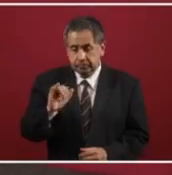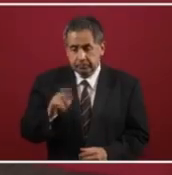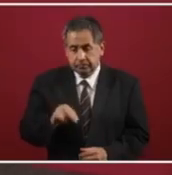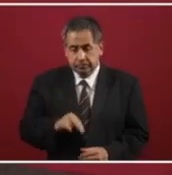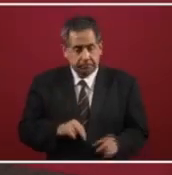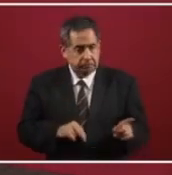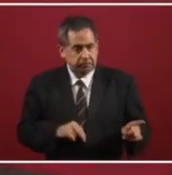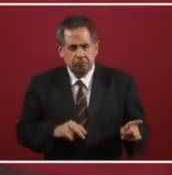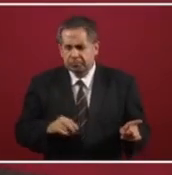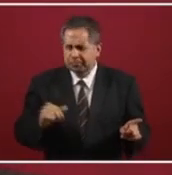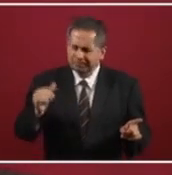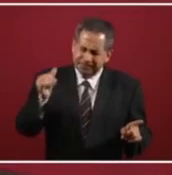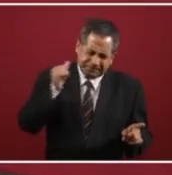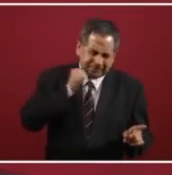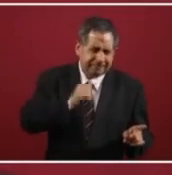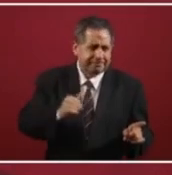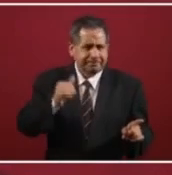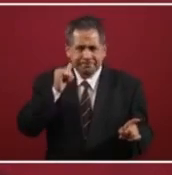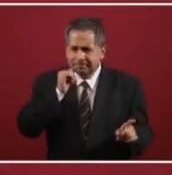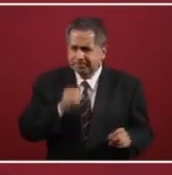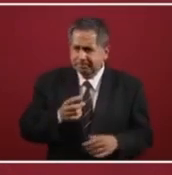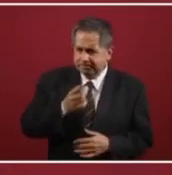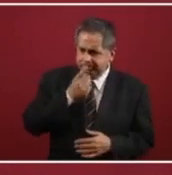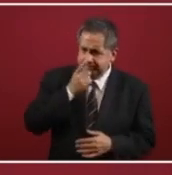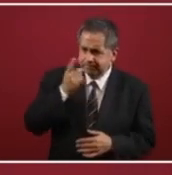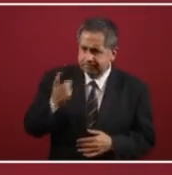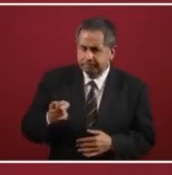siempre ha manifestado que